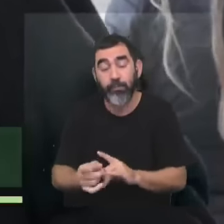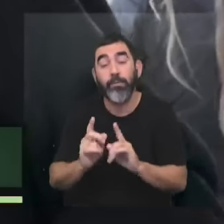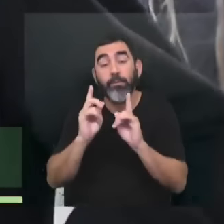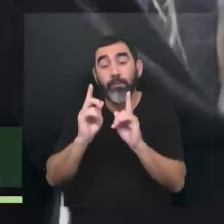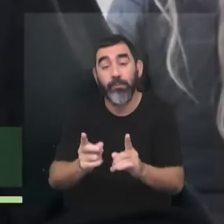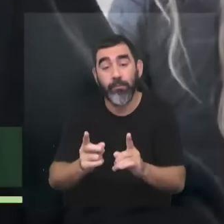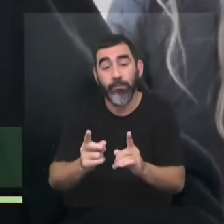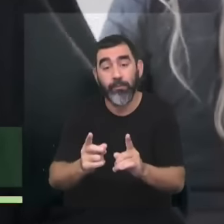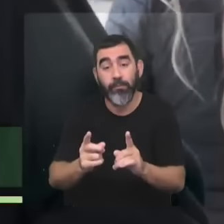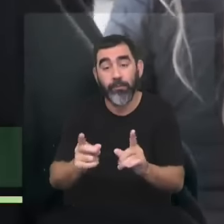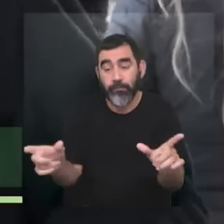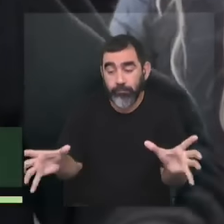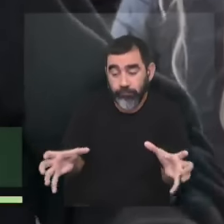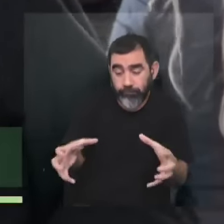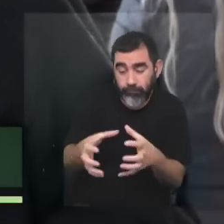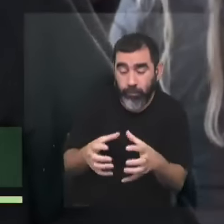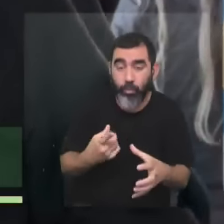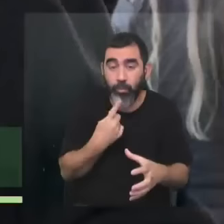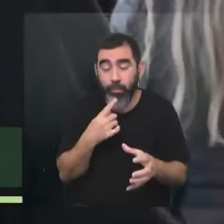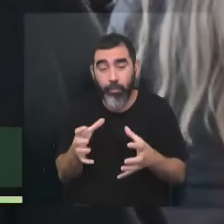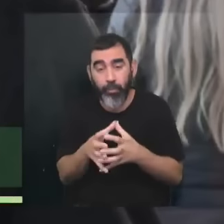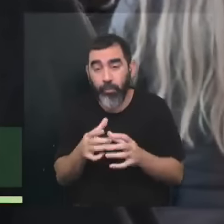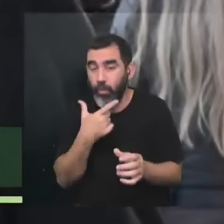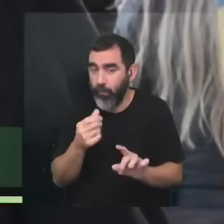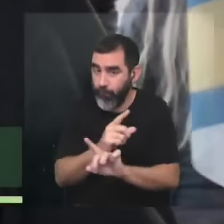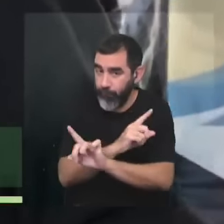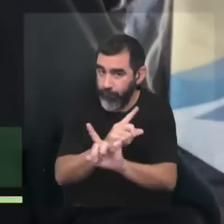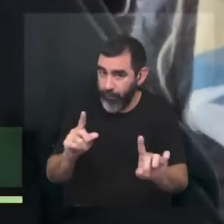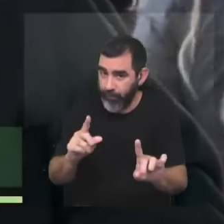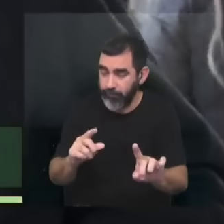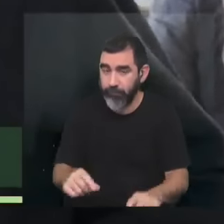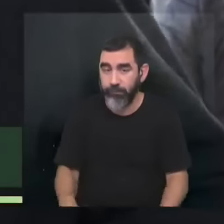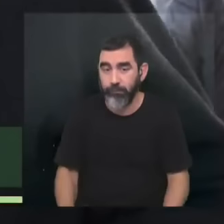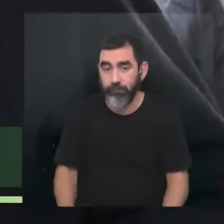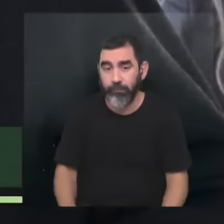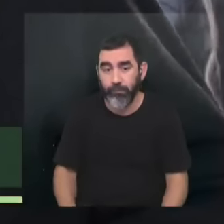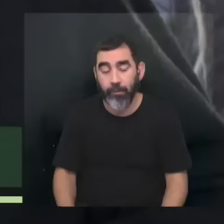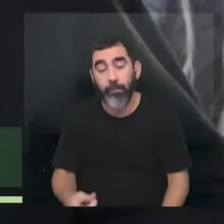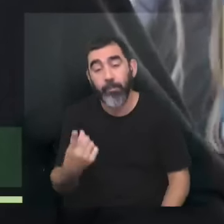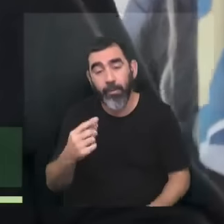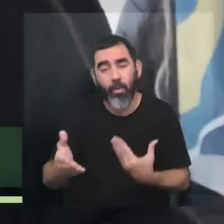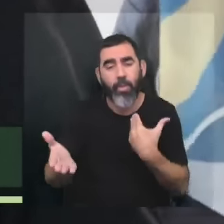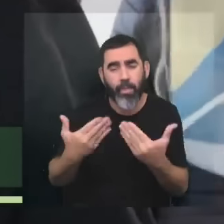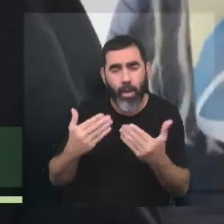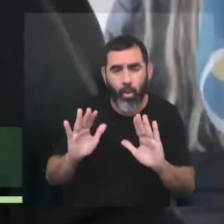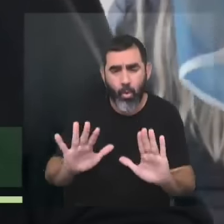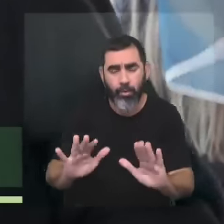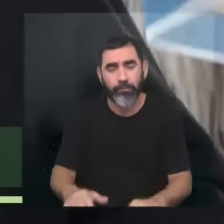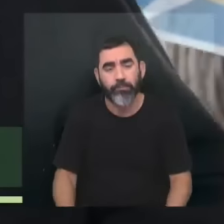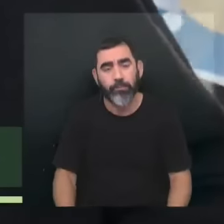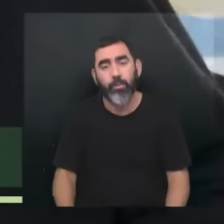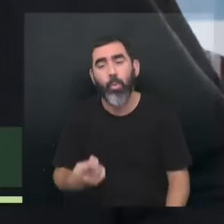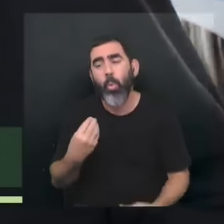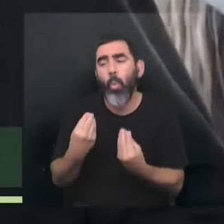la la que cierre filas en el partido no es fácil todo eso junto pero creo que el diálogo va por ahí y cómo te